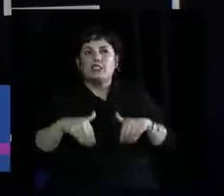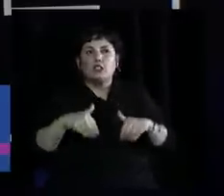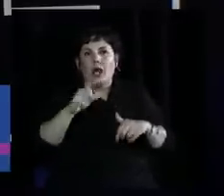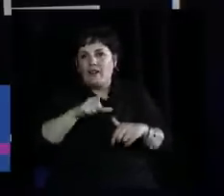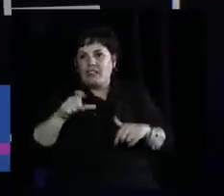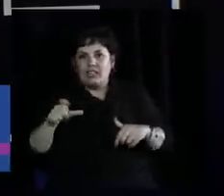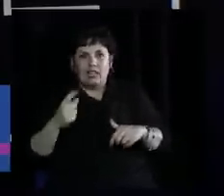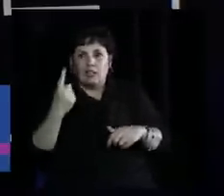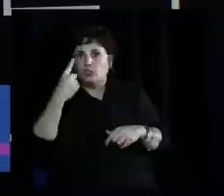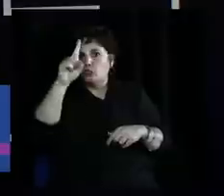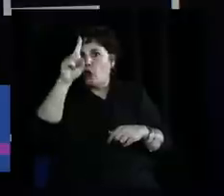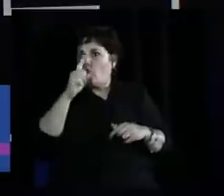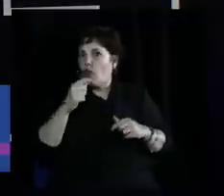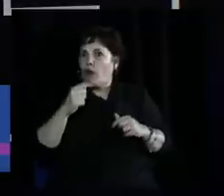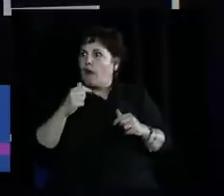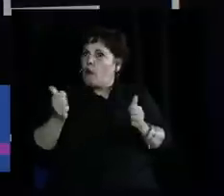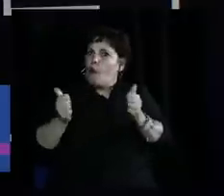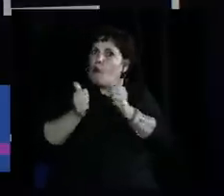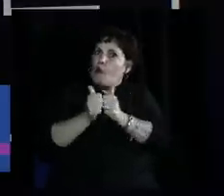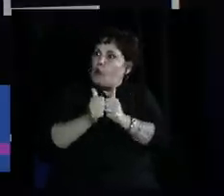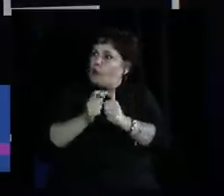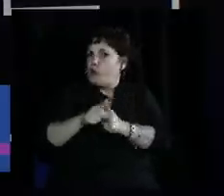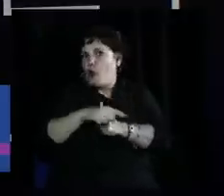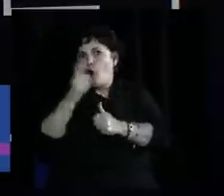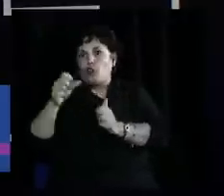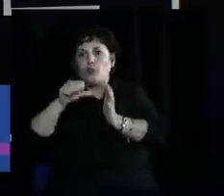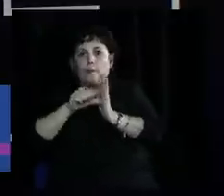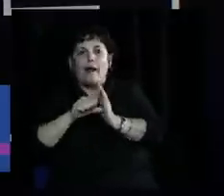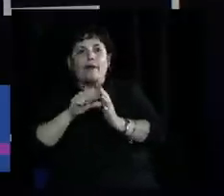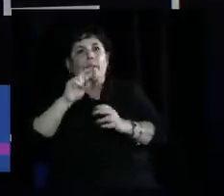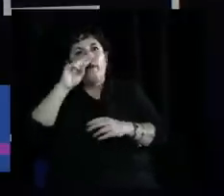solo, sin compartirlo con nadie. Uruguay con